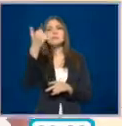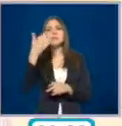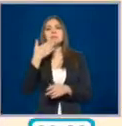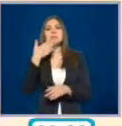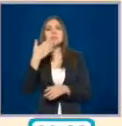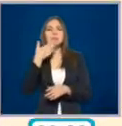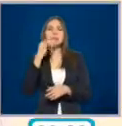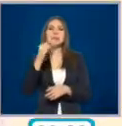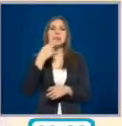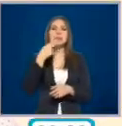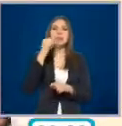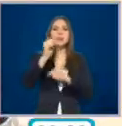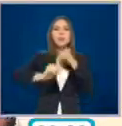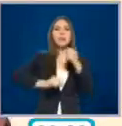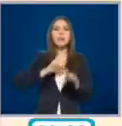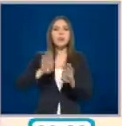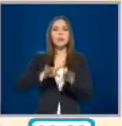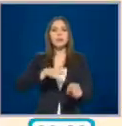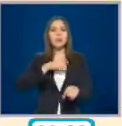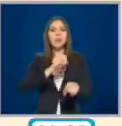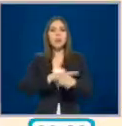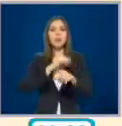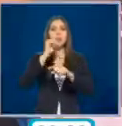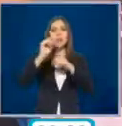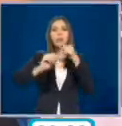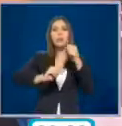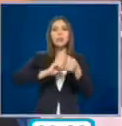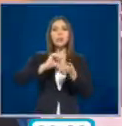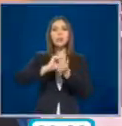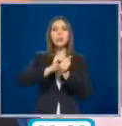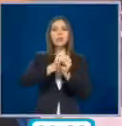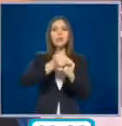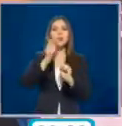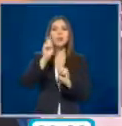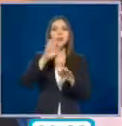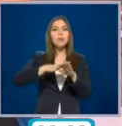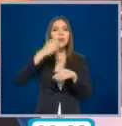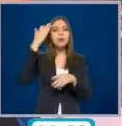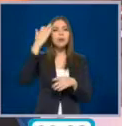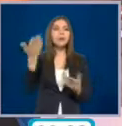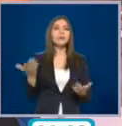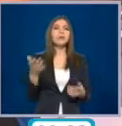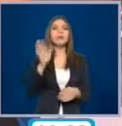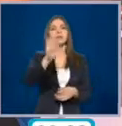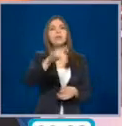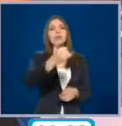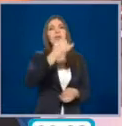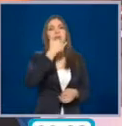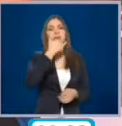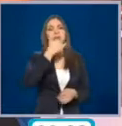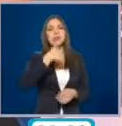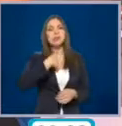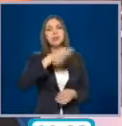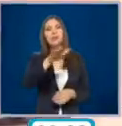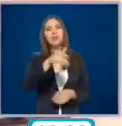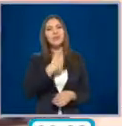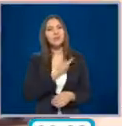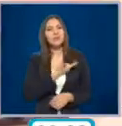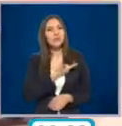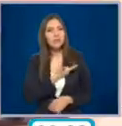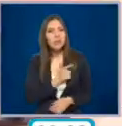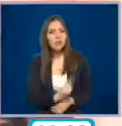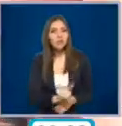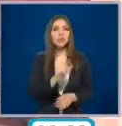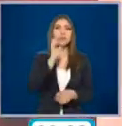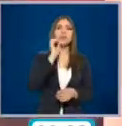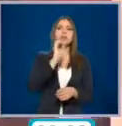pero conforme avanzamos, pues empiezan a salir ciertos detalles como oye, no me gusta que, no sé,